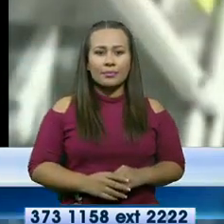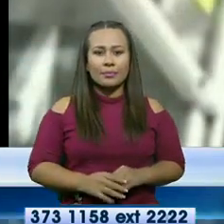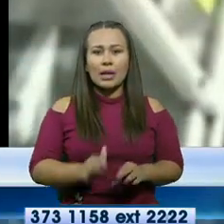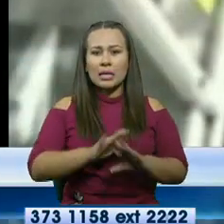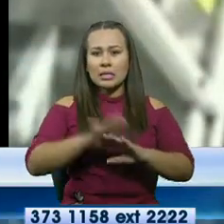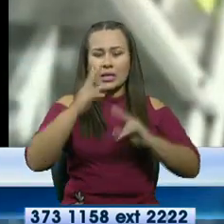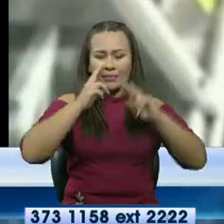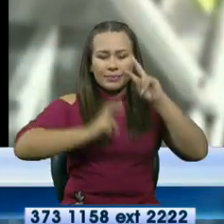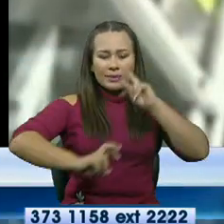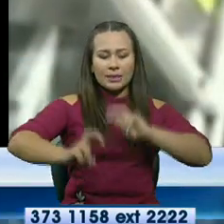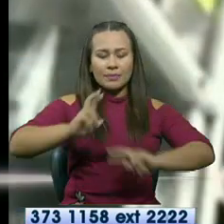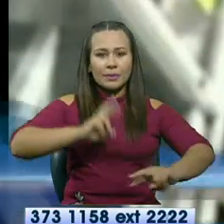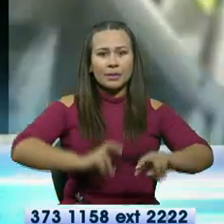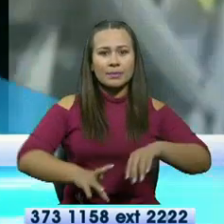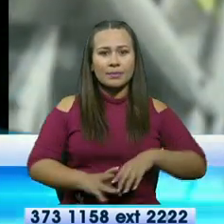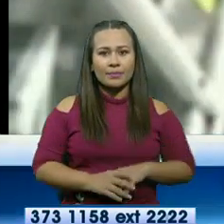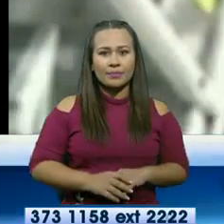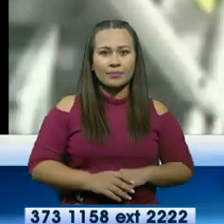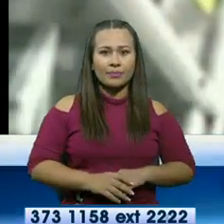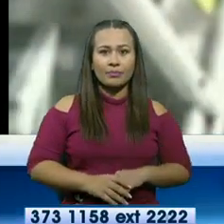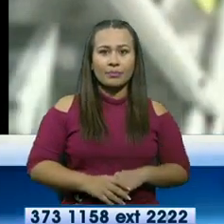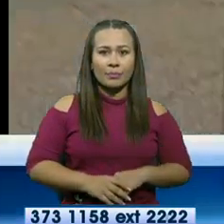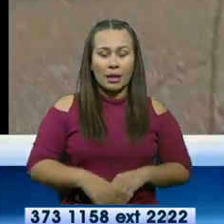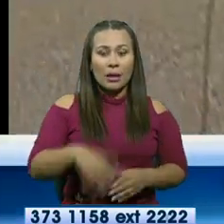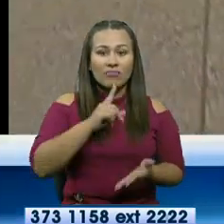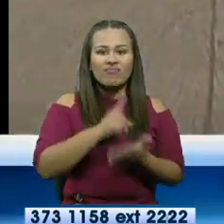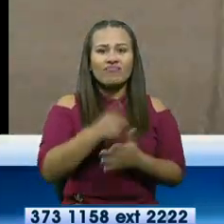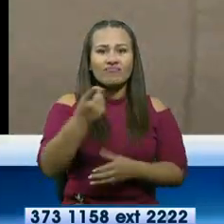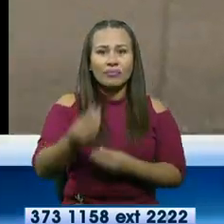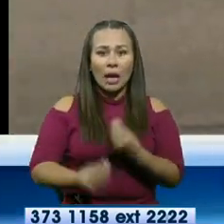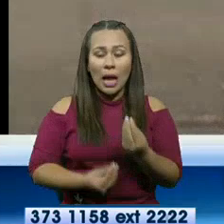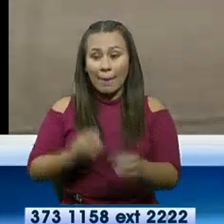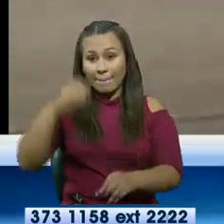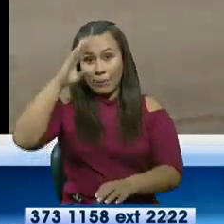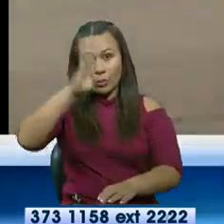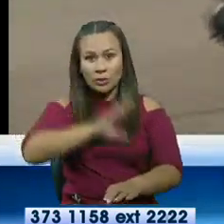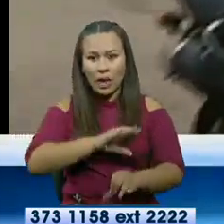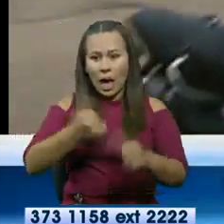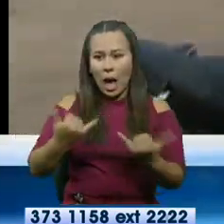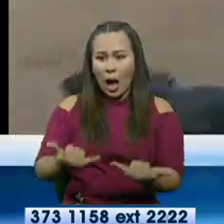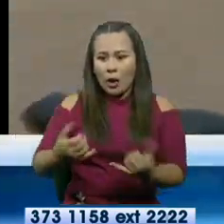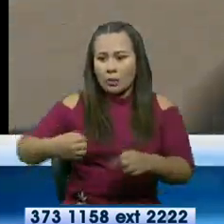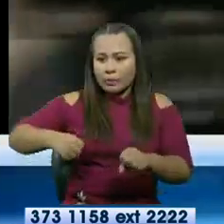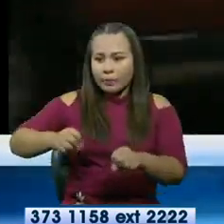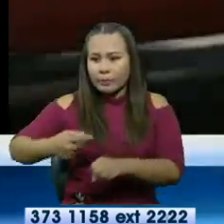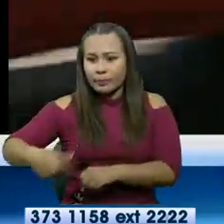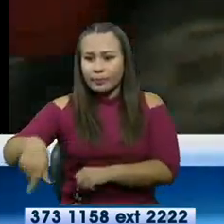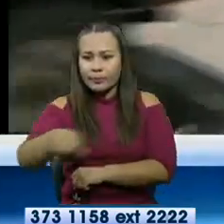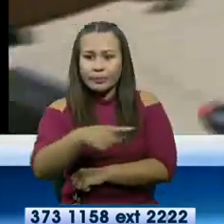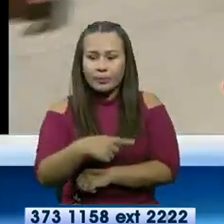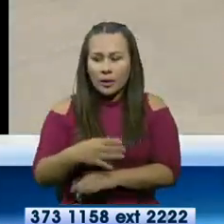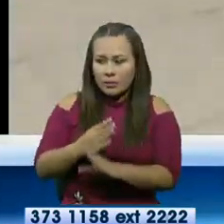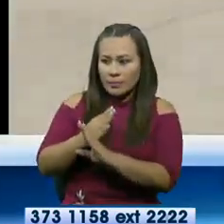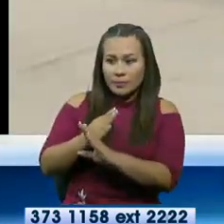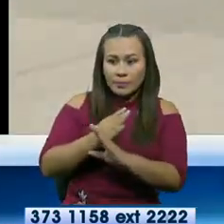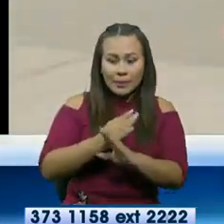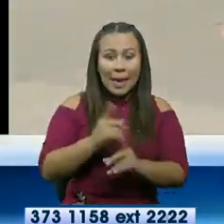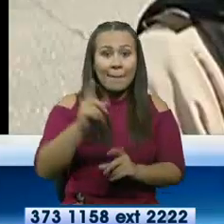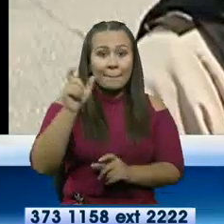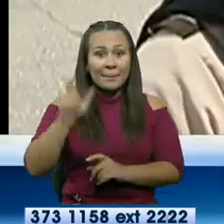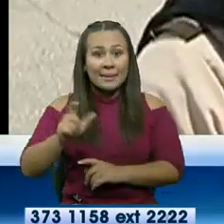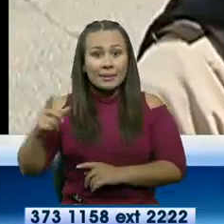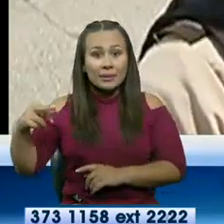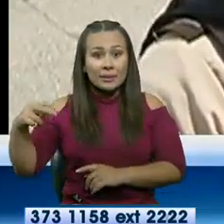unidad investigativa atrás de ellos. Y que realizan patrullajes preventivos. Personal a pie para que esté atento a